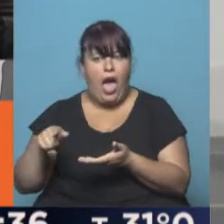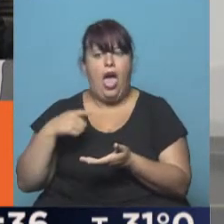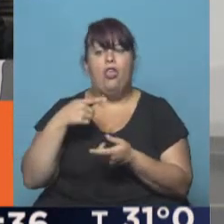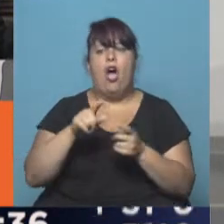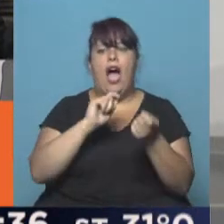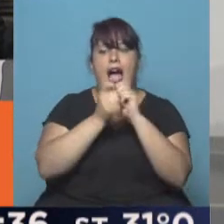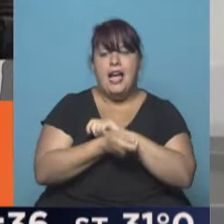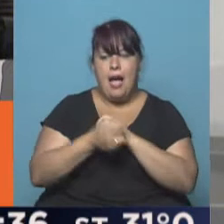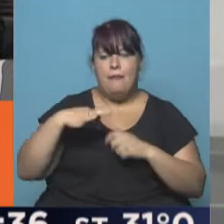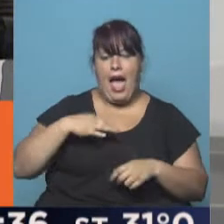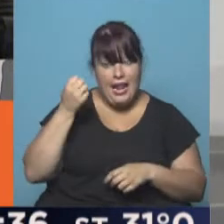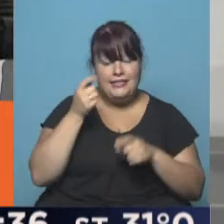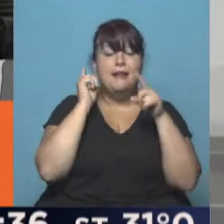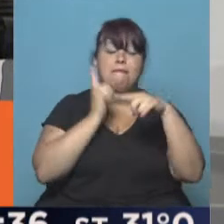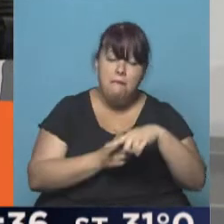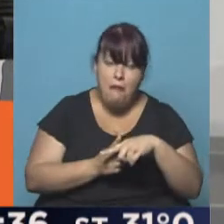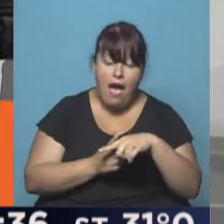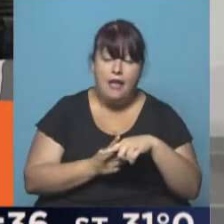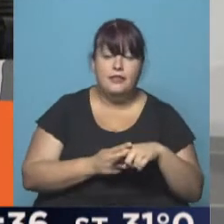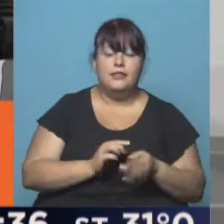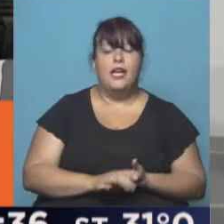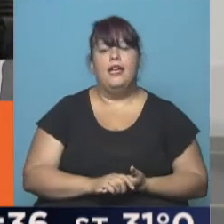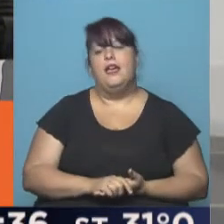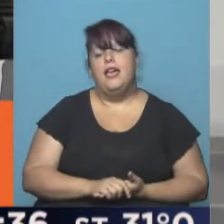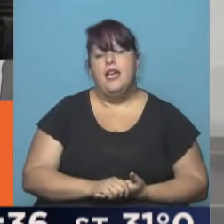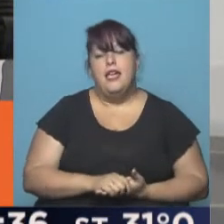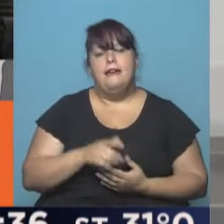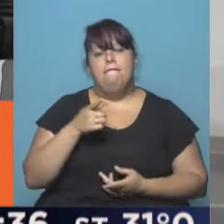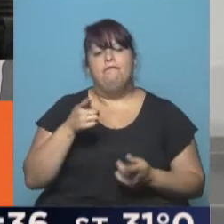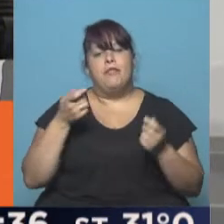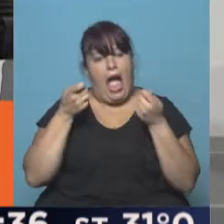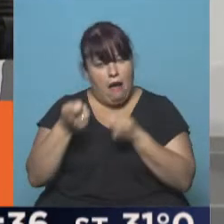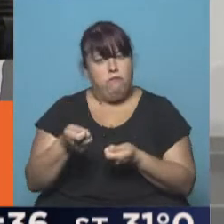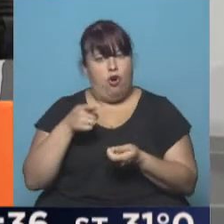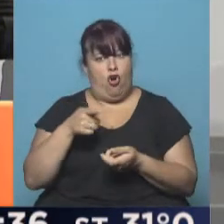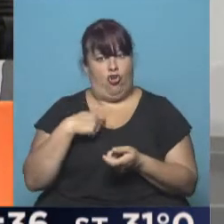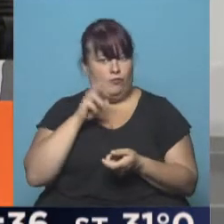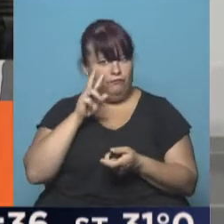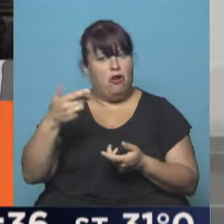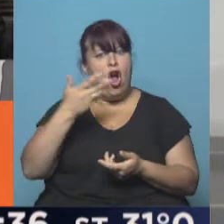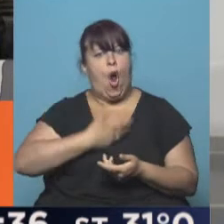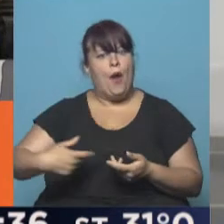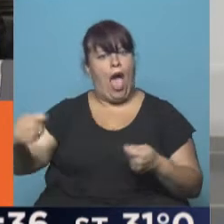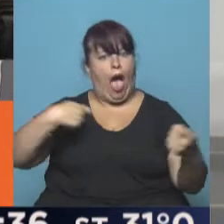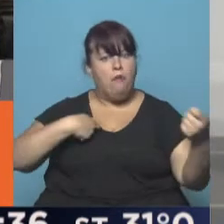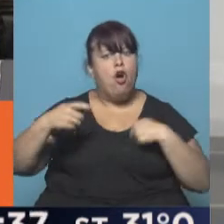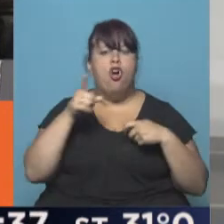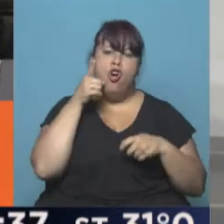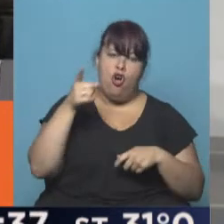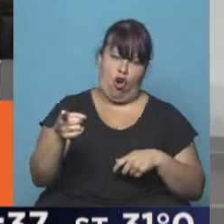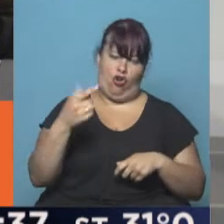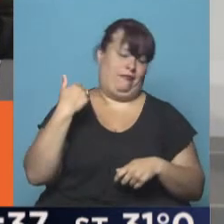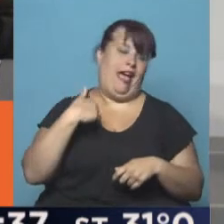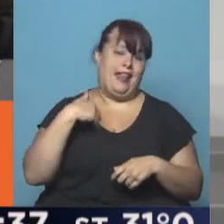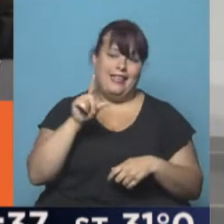la reformulación de ganancias, sino también el acompañamiento que vimos de los gobernadores para no permitir que en la